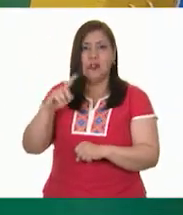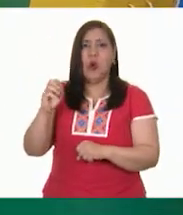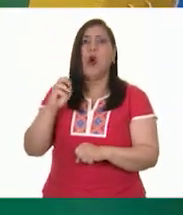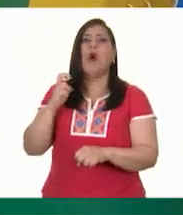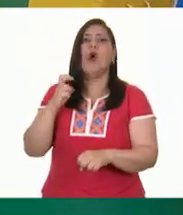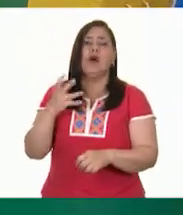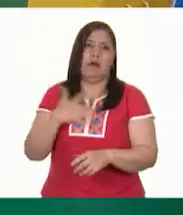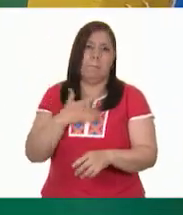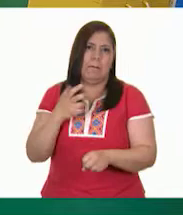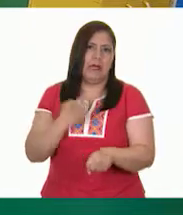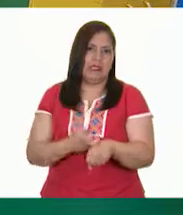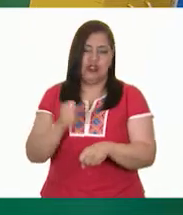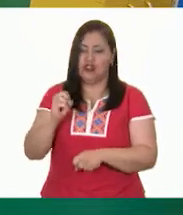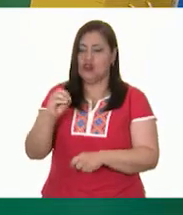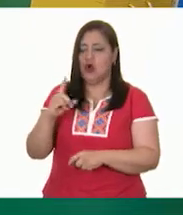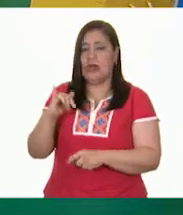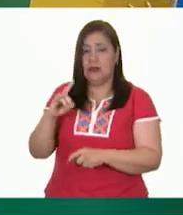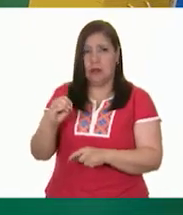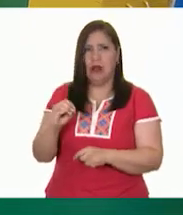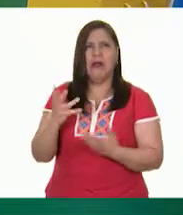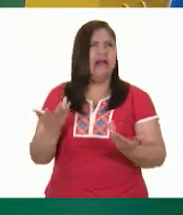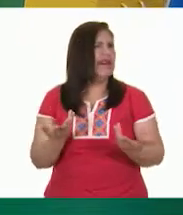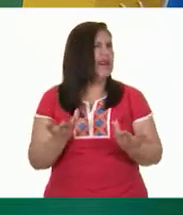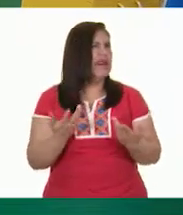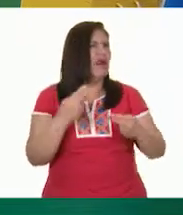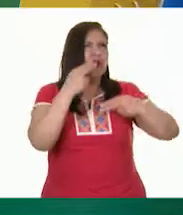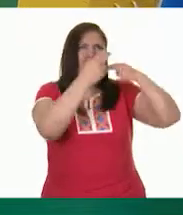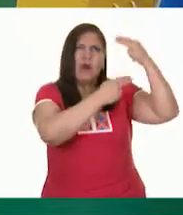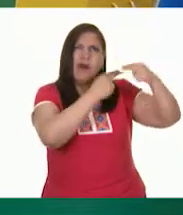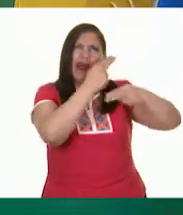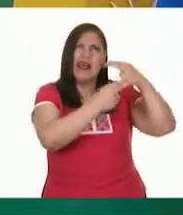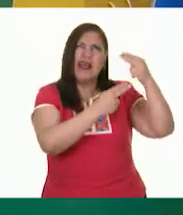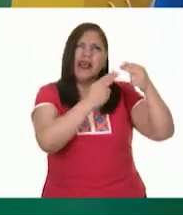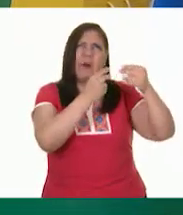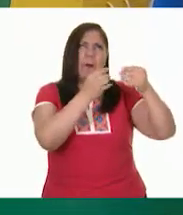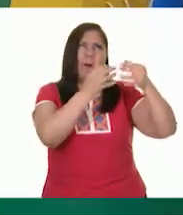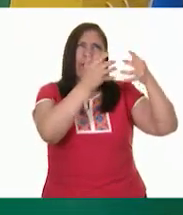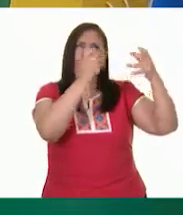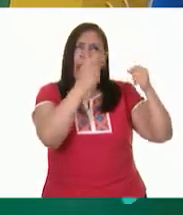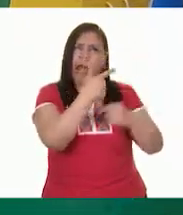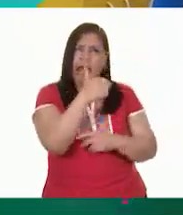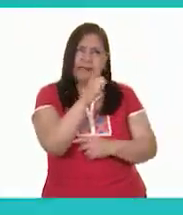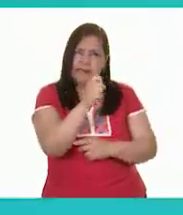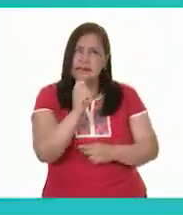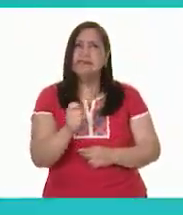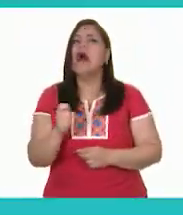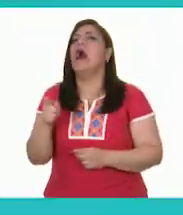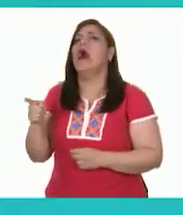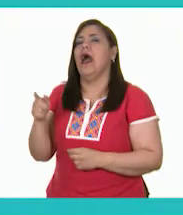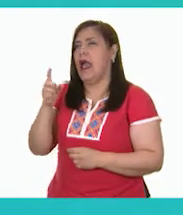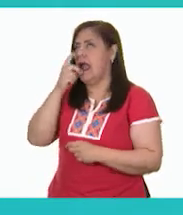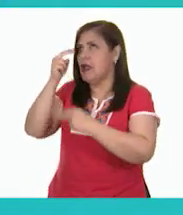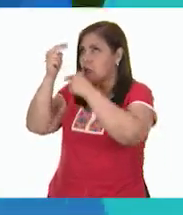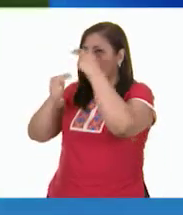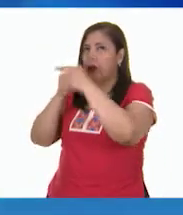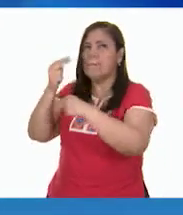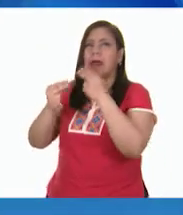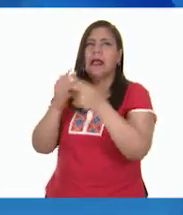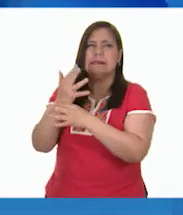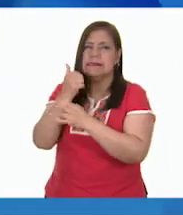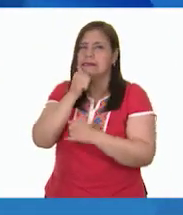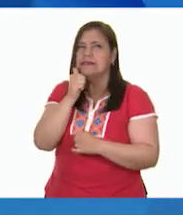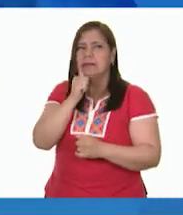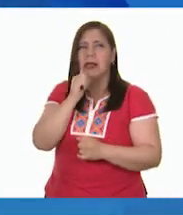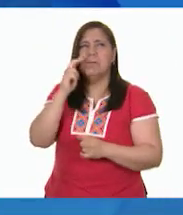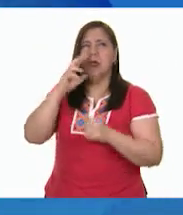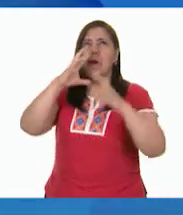maestro, dígame, ¿las nubes son gaseosas? Las nubes, a pesar de que estamos acostumbrados a decir que es un gas, porque decimos, ah, pues es un gasecito que